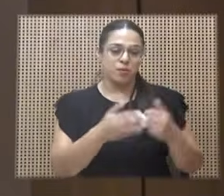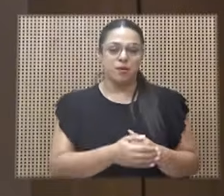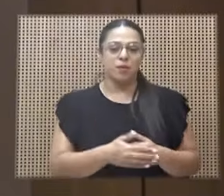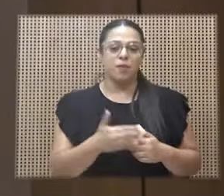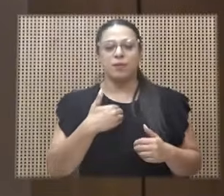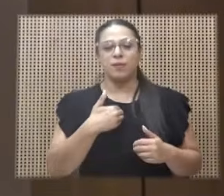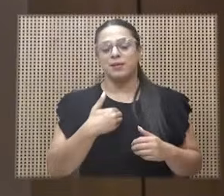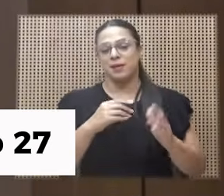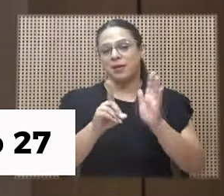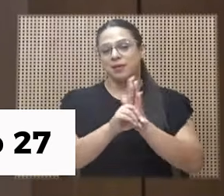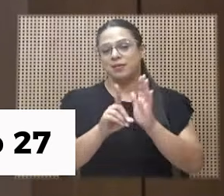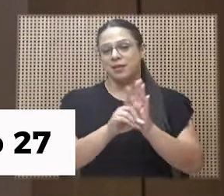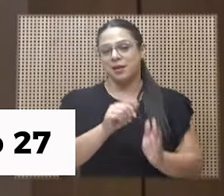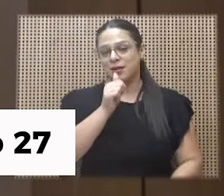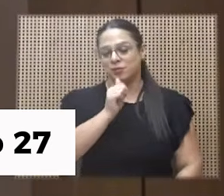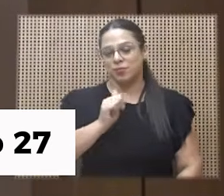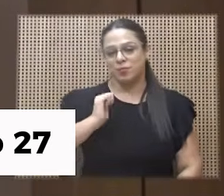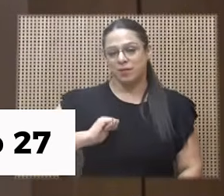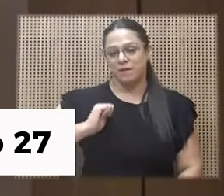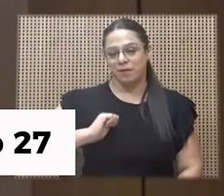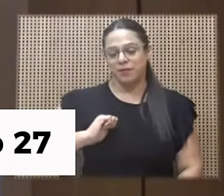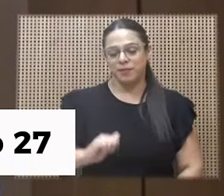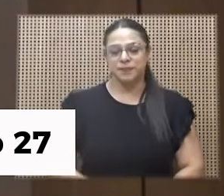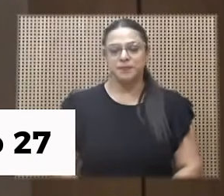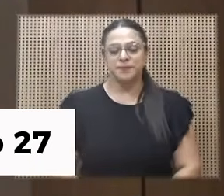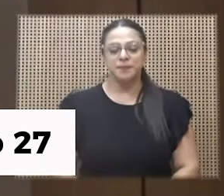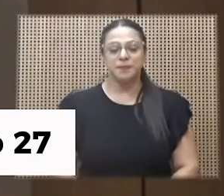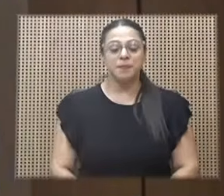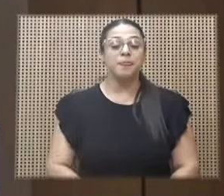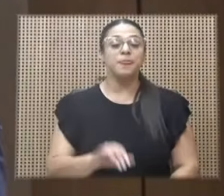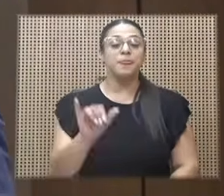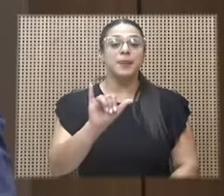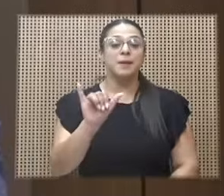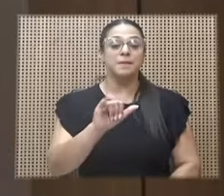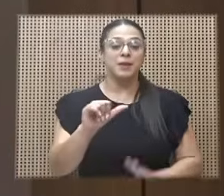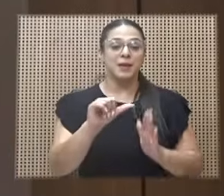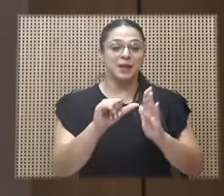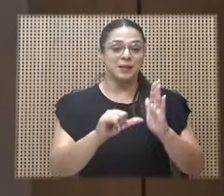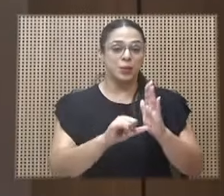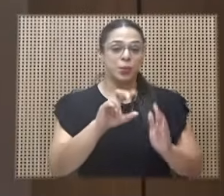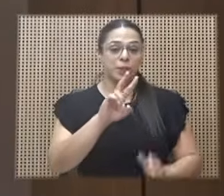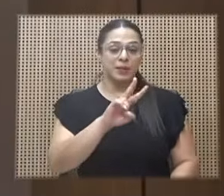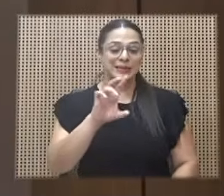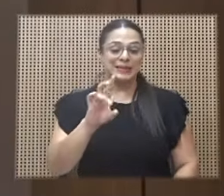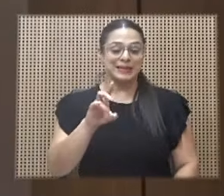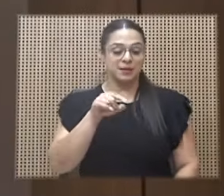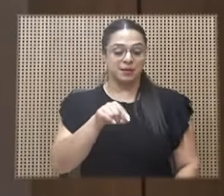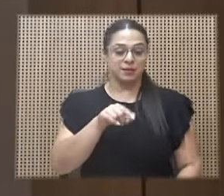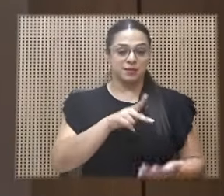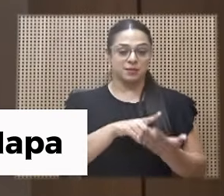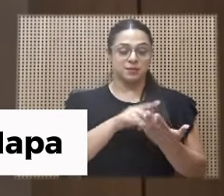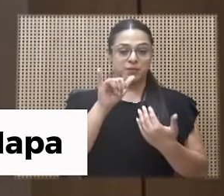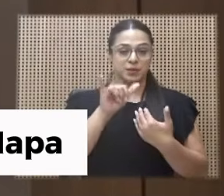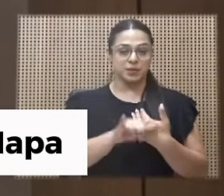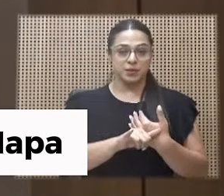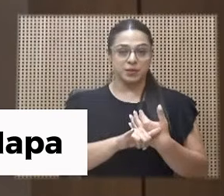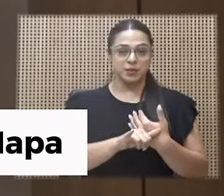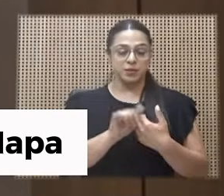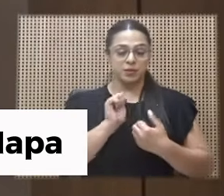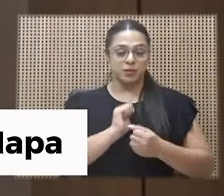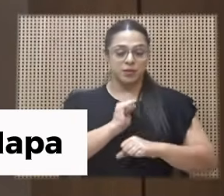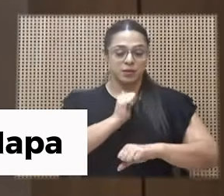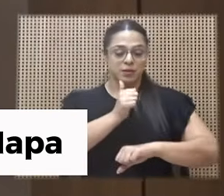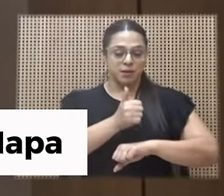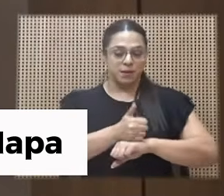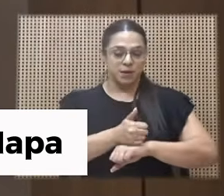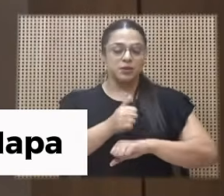privado. Recordemos además que el artículo 27 de este proyecto establece la